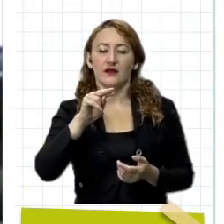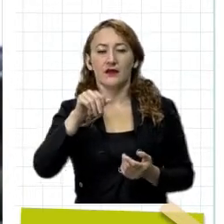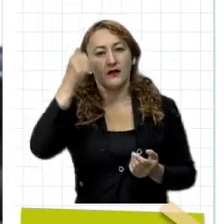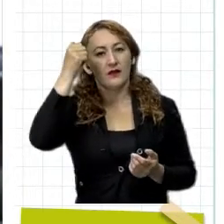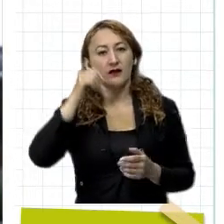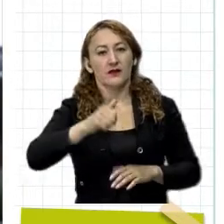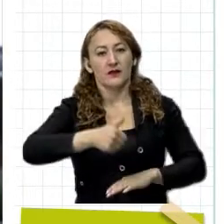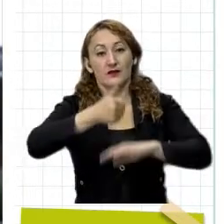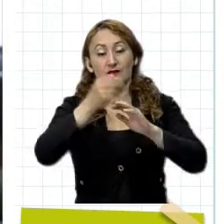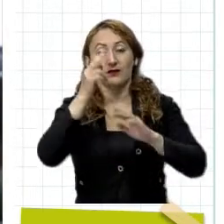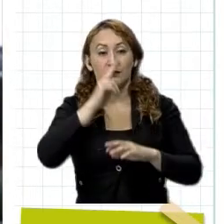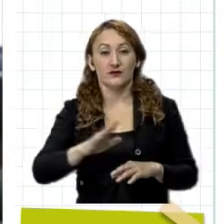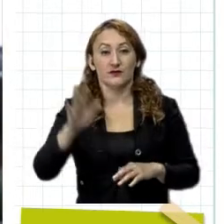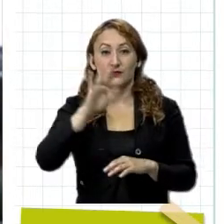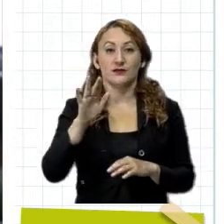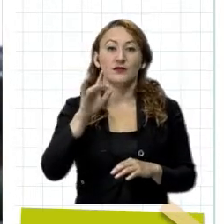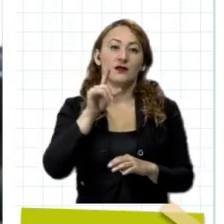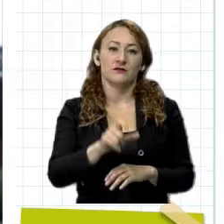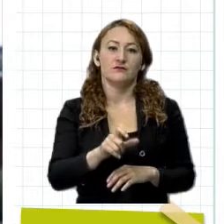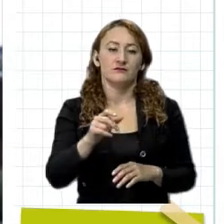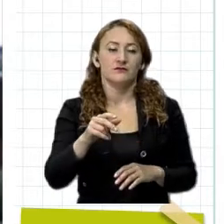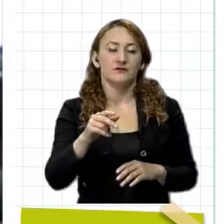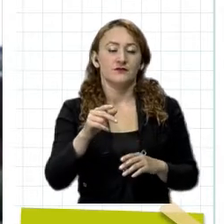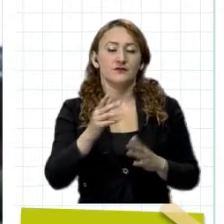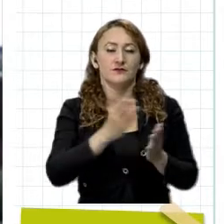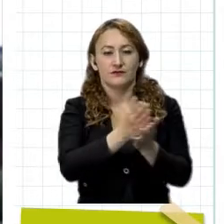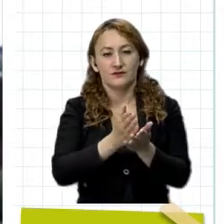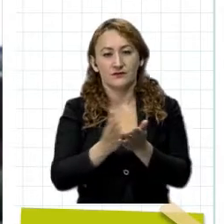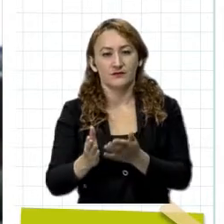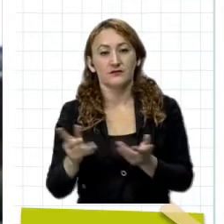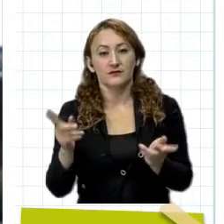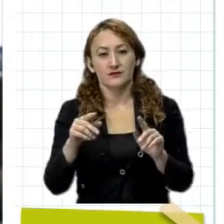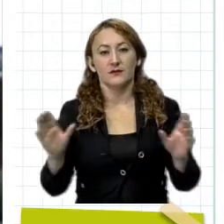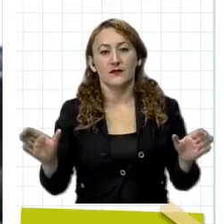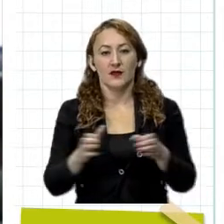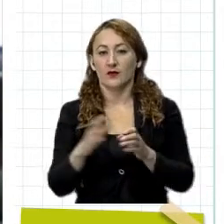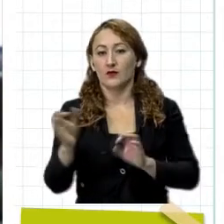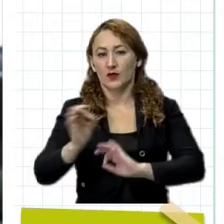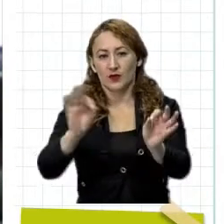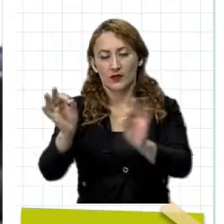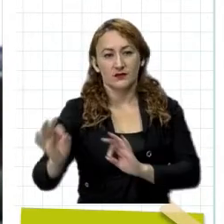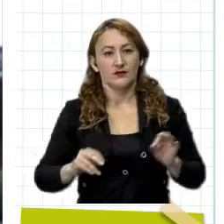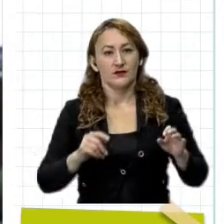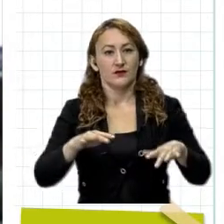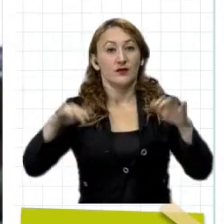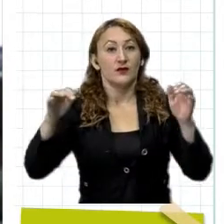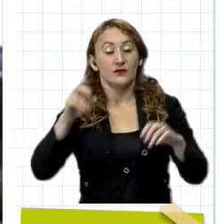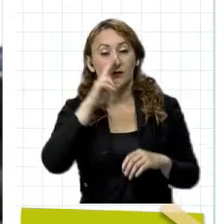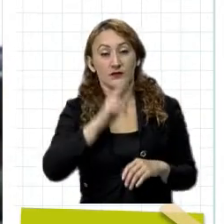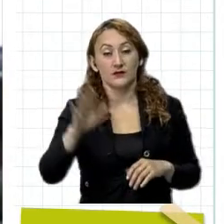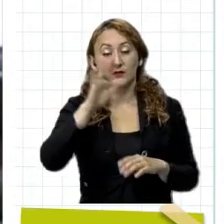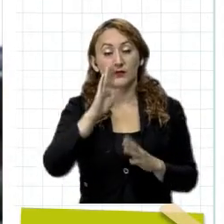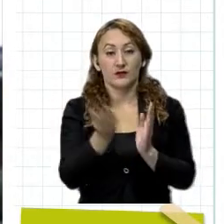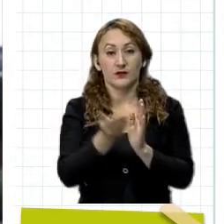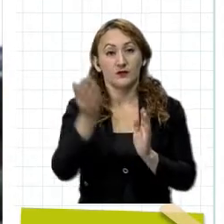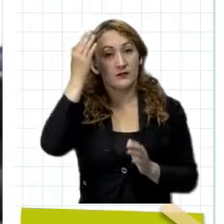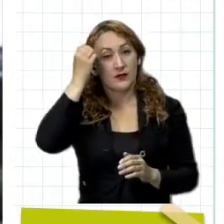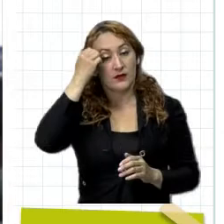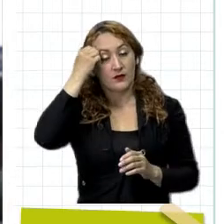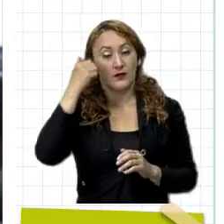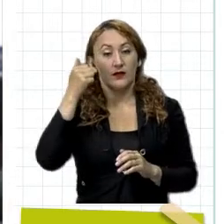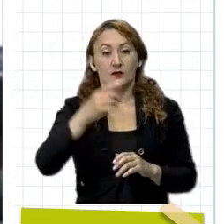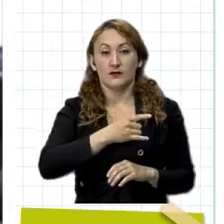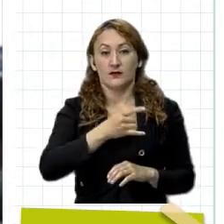programas curriculares de pregrado de la universidad, y al equipo organizador de este Congreso Nacional de Educación y Pedagogía en la Universidad